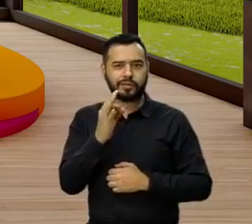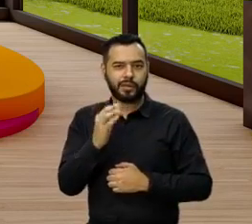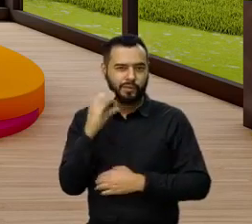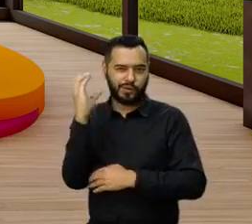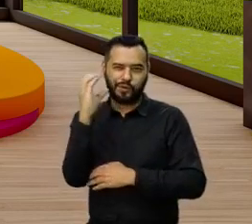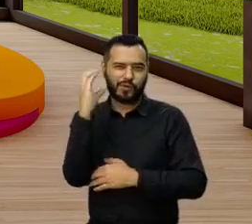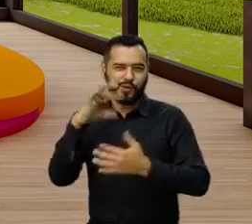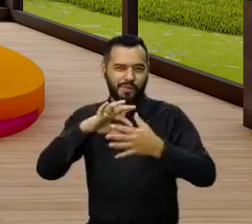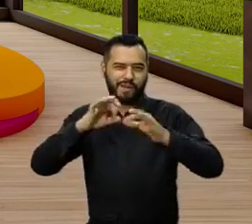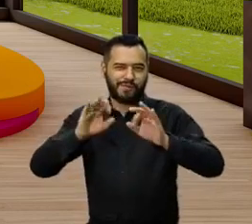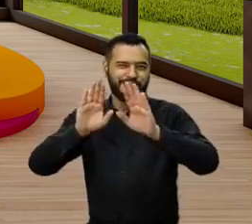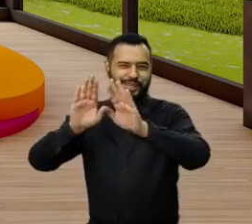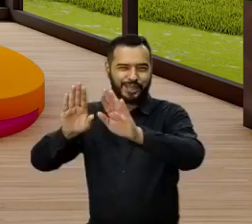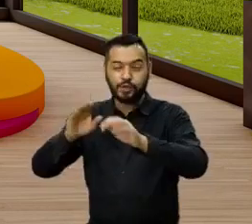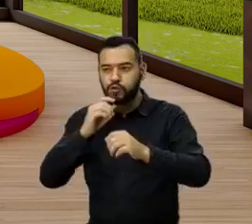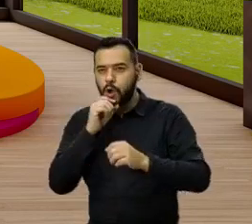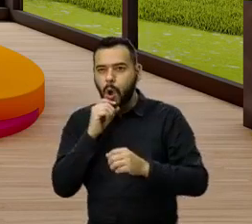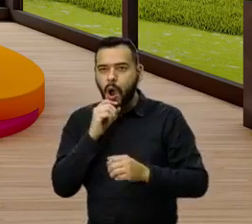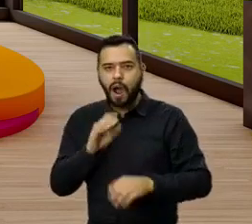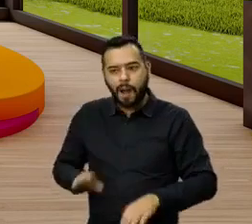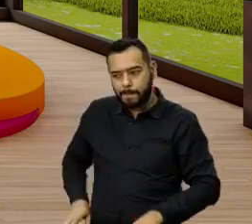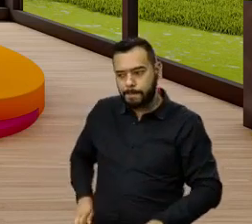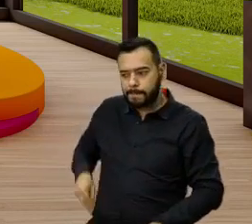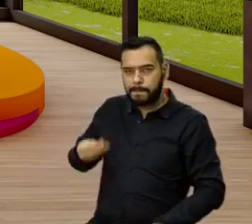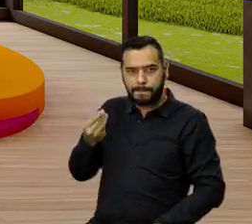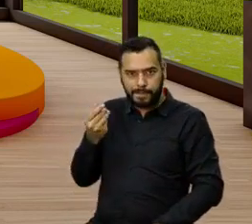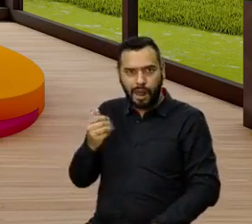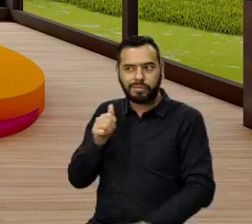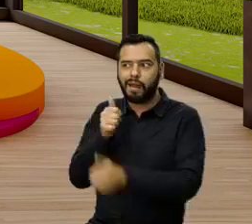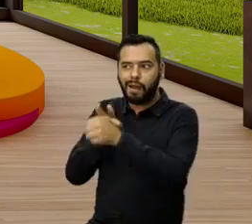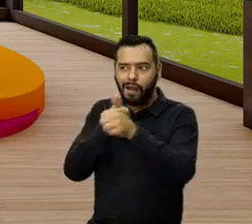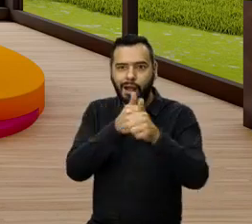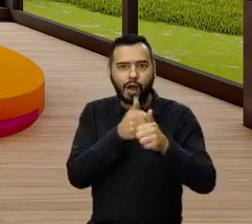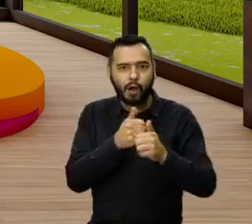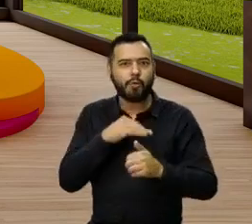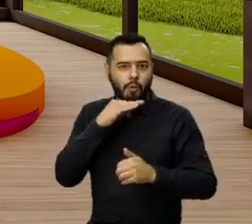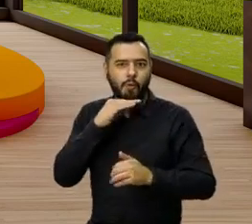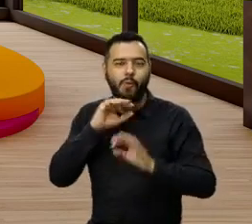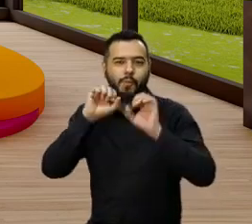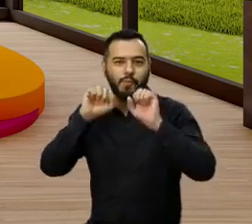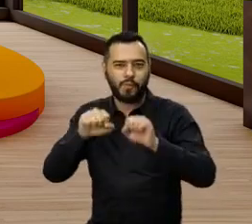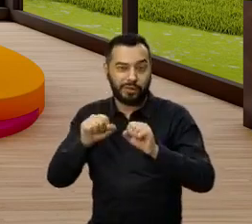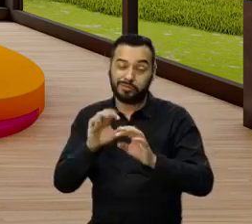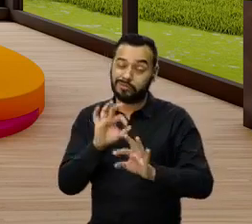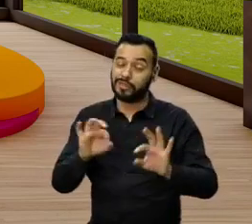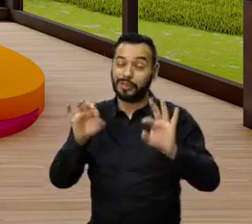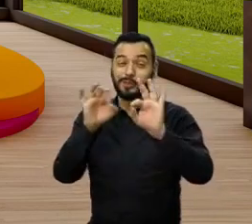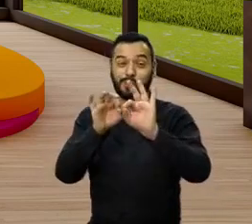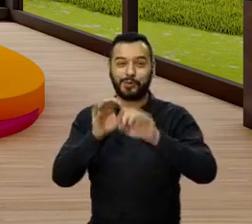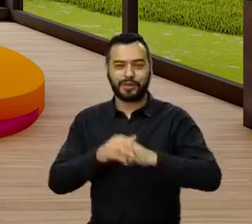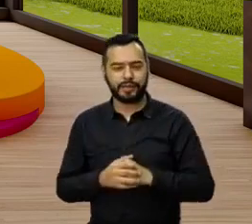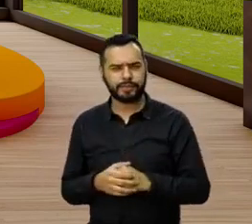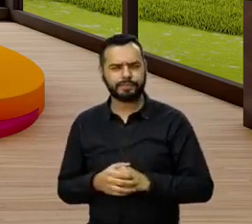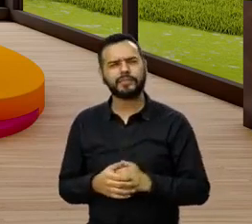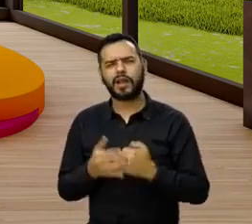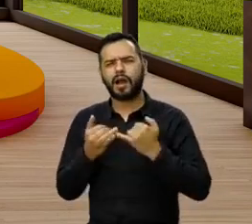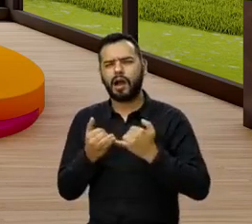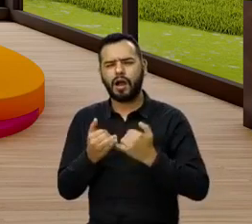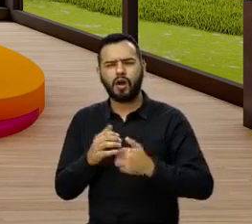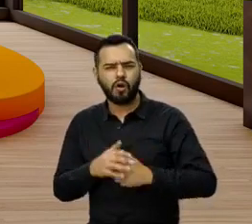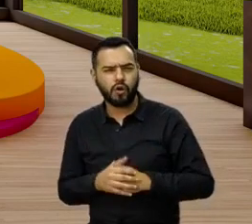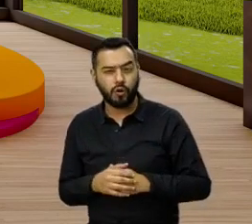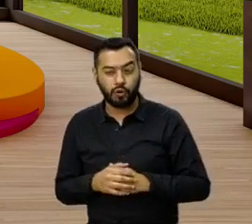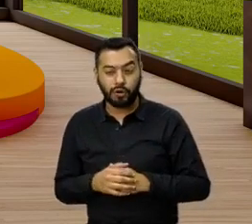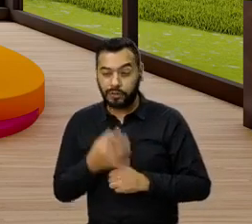colombiano y refranes al alcance del bolsillo de cada persona y eso es también es súper clave bueno en este momento